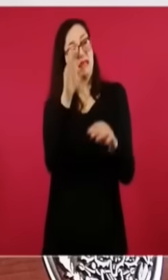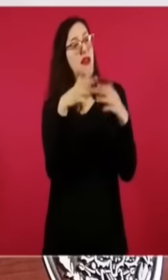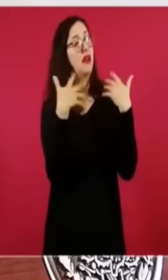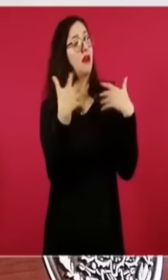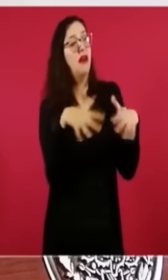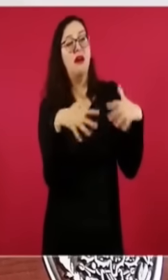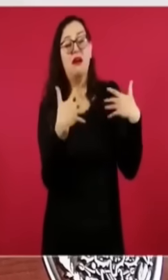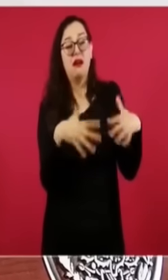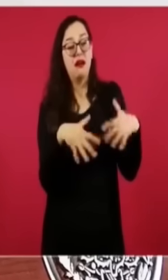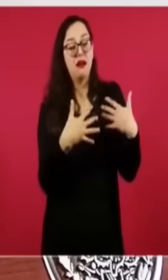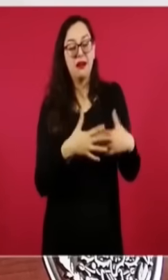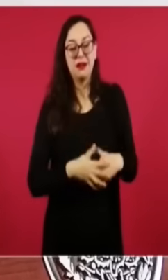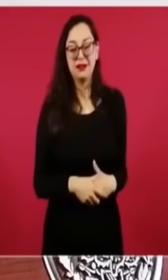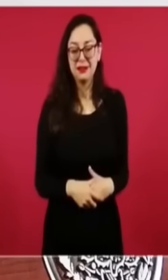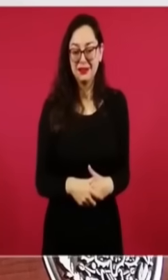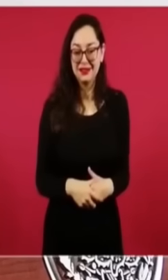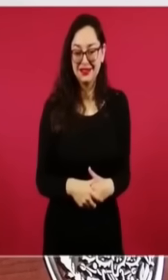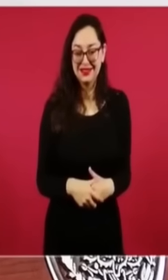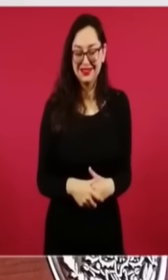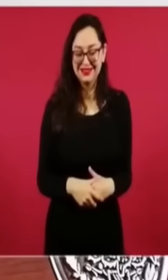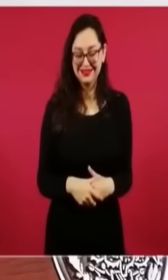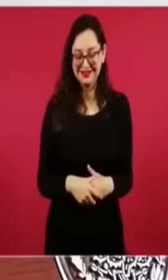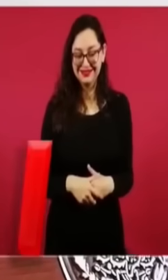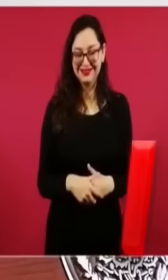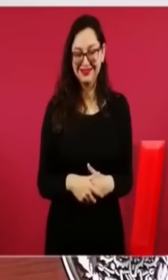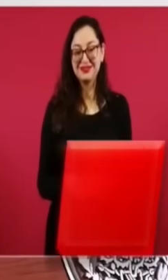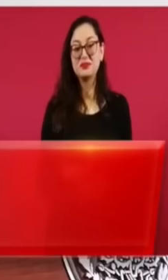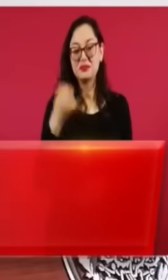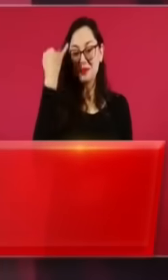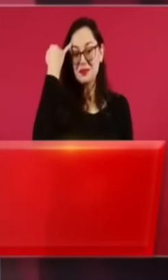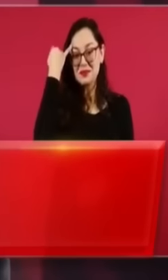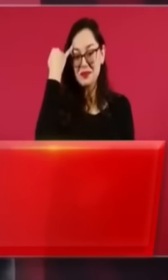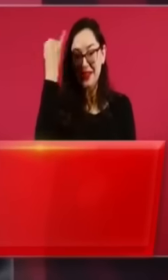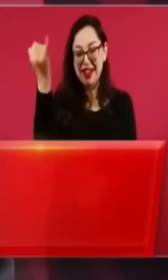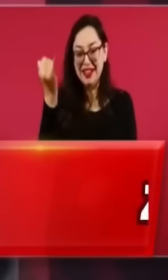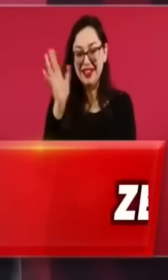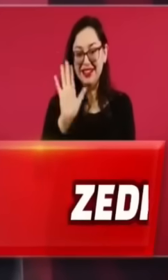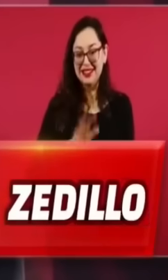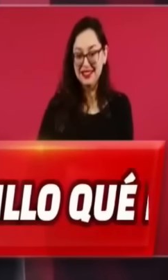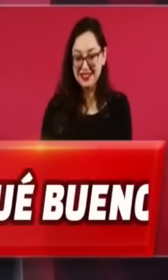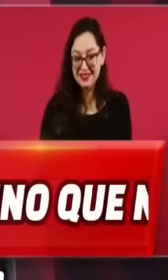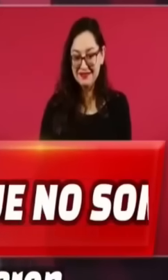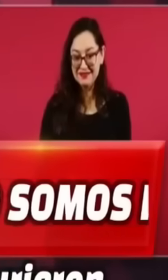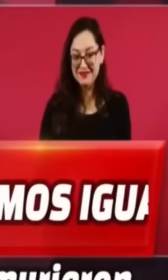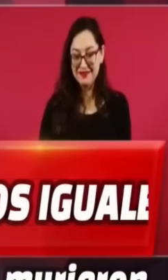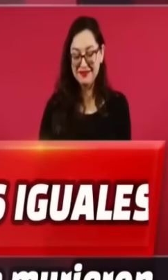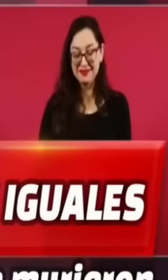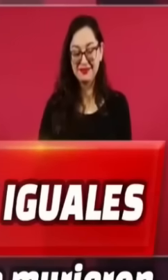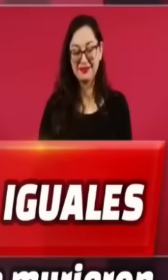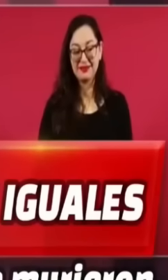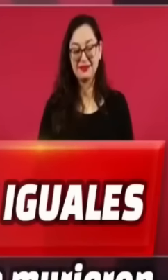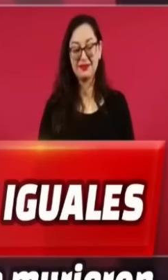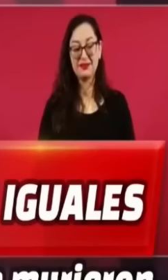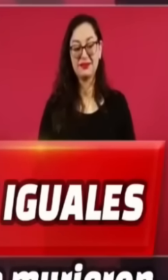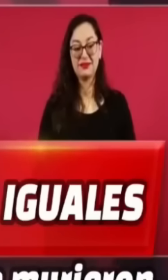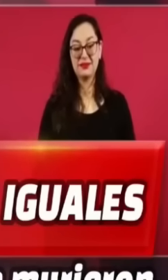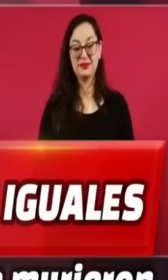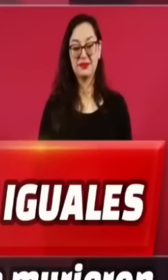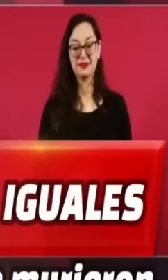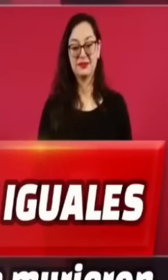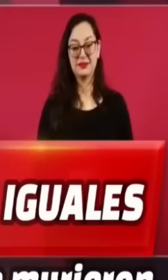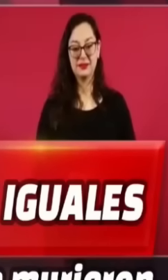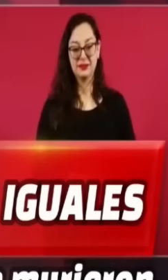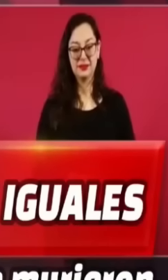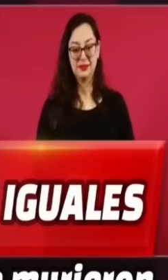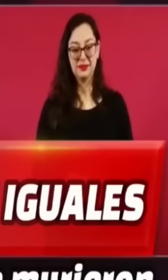de 6,000 pesos, pero en el 2025, en el primer bimestre que toca pagar en